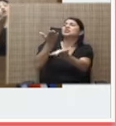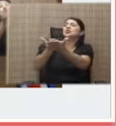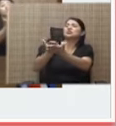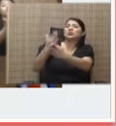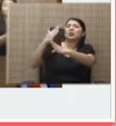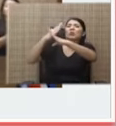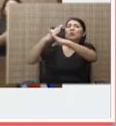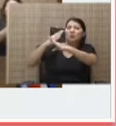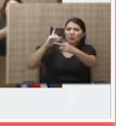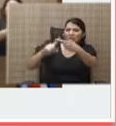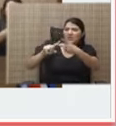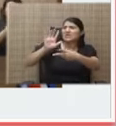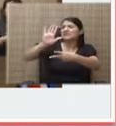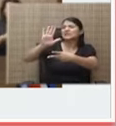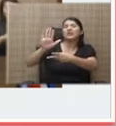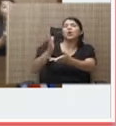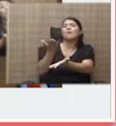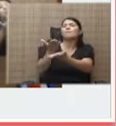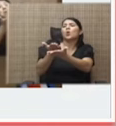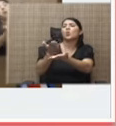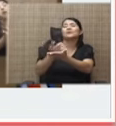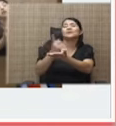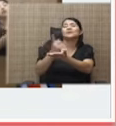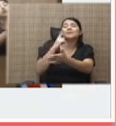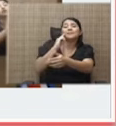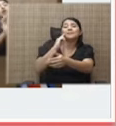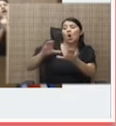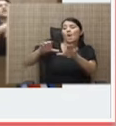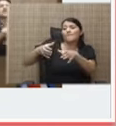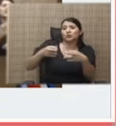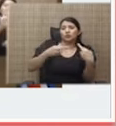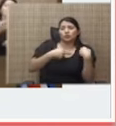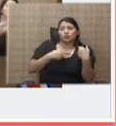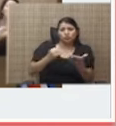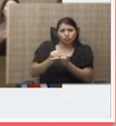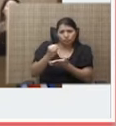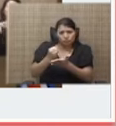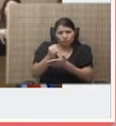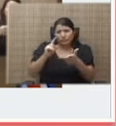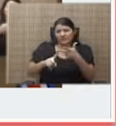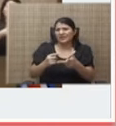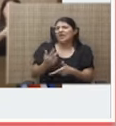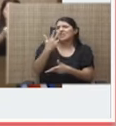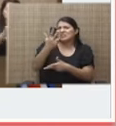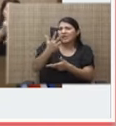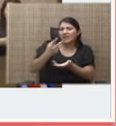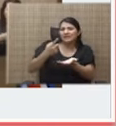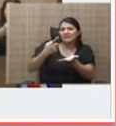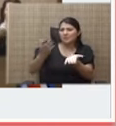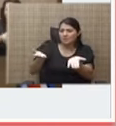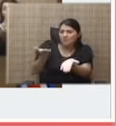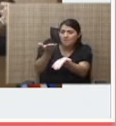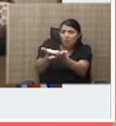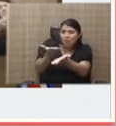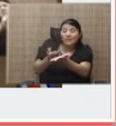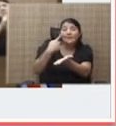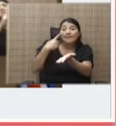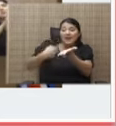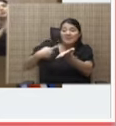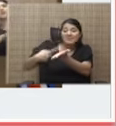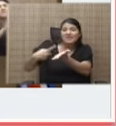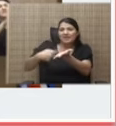de creación de comisión investigadoras tres mociones para debate reglado y 20 denuncias ante la fiscalía de